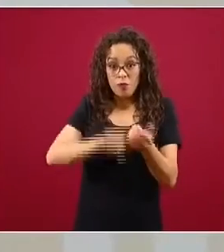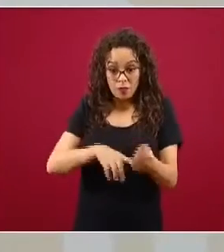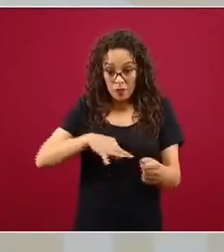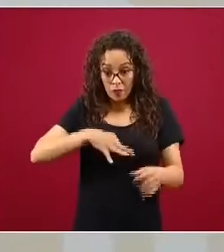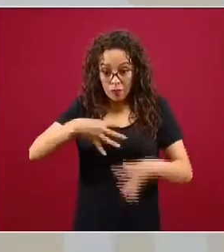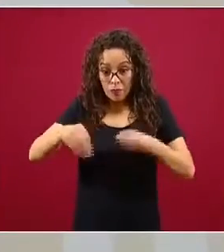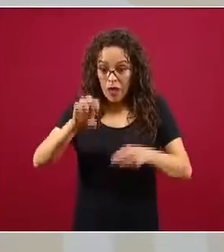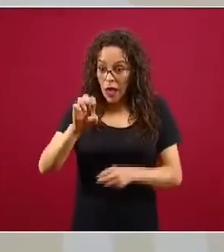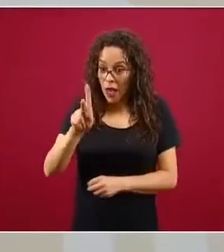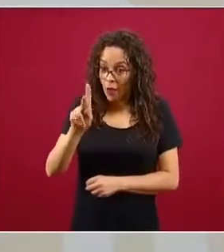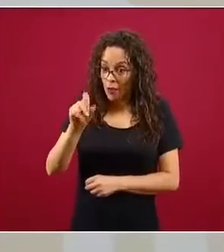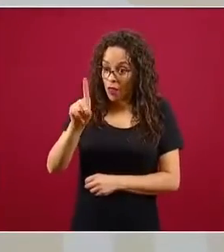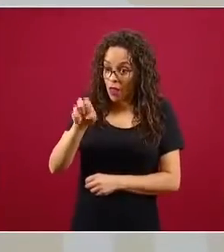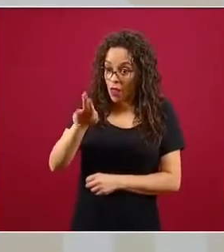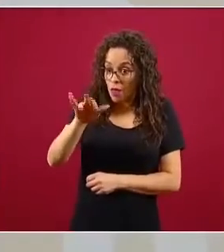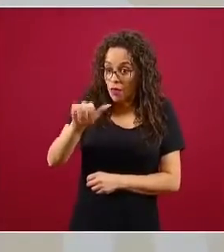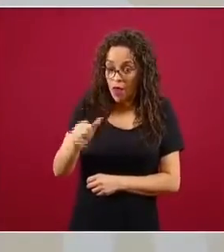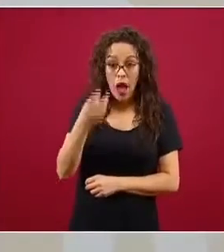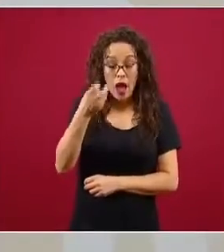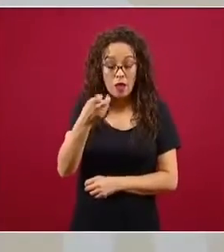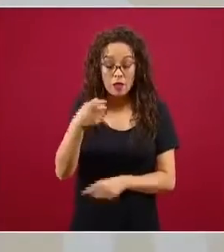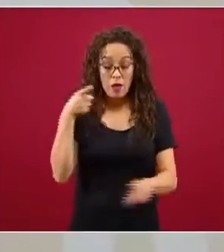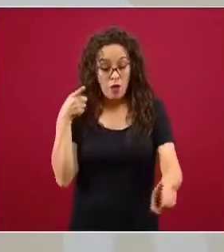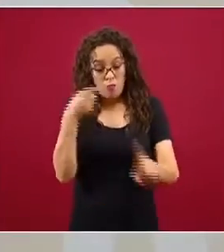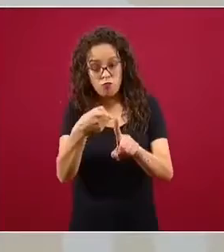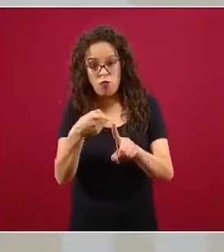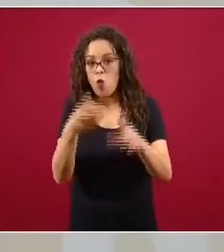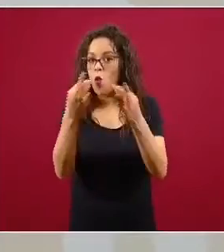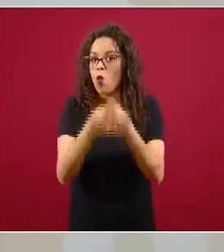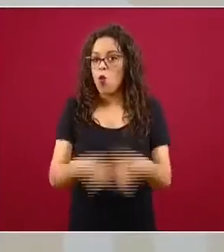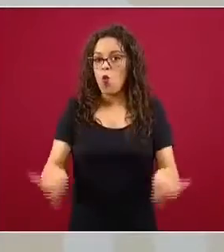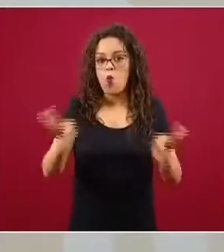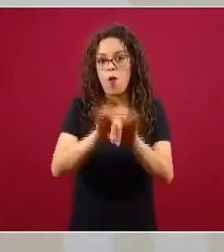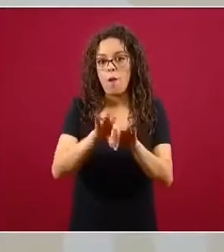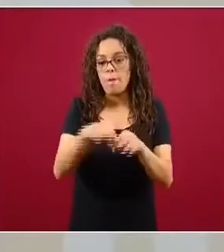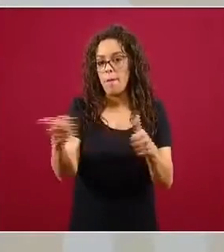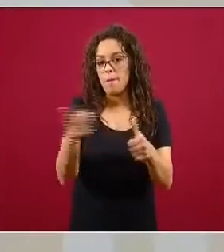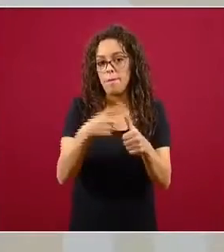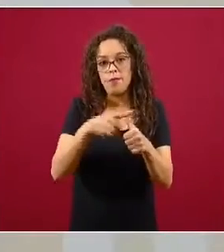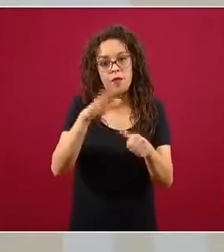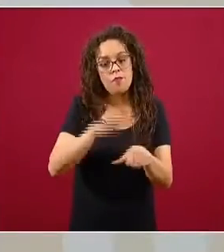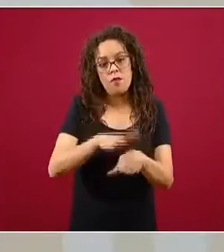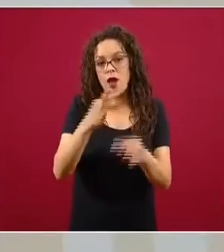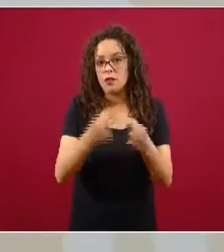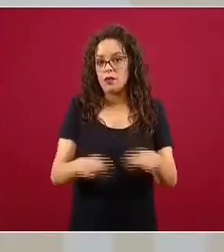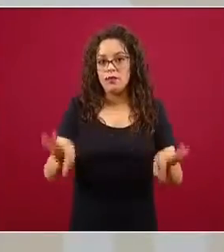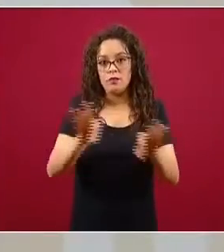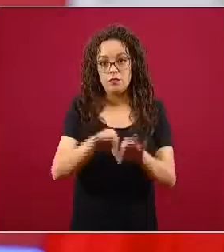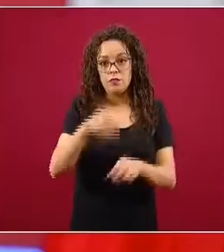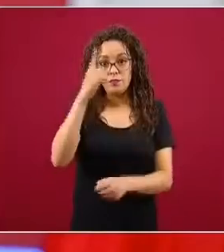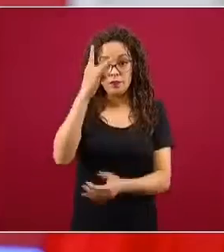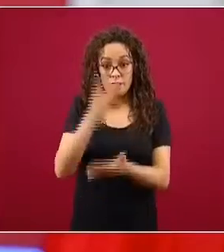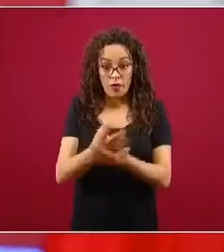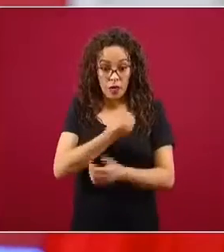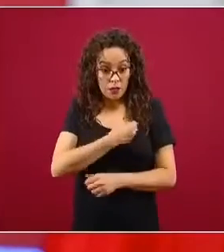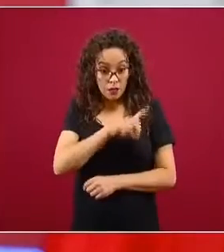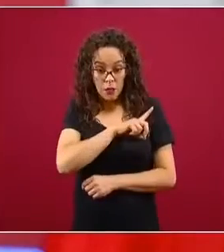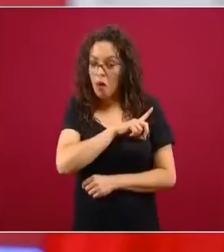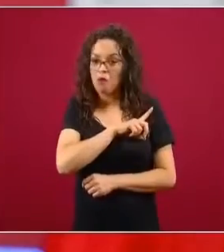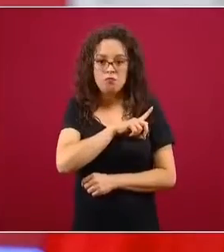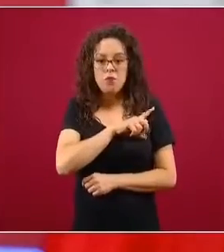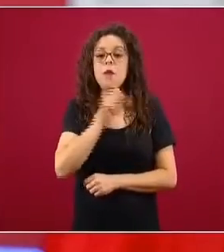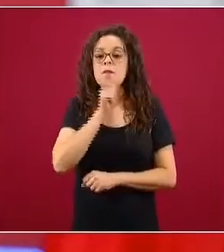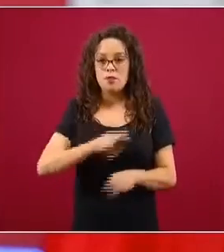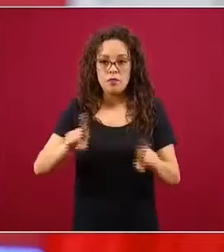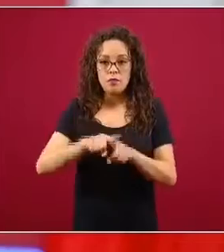materias de prioridad, no solamente de la Secretaría de Salud, sino del Gobierno de México. Y nos explicará el doctor